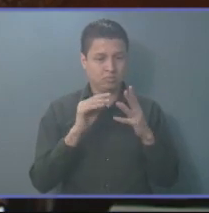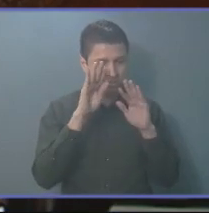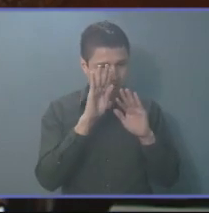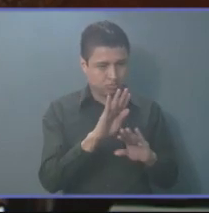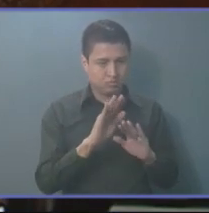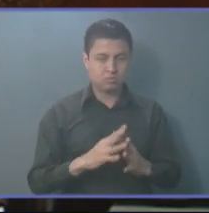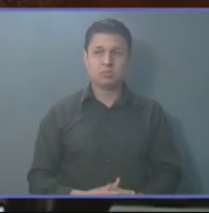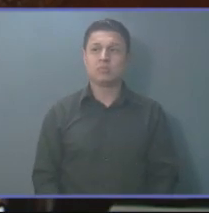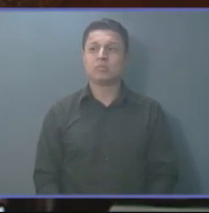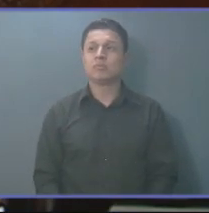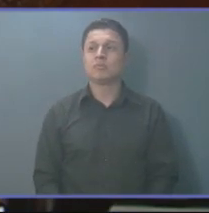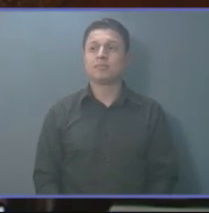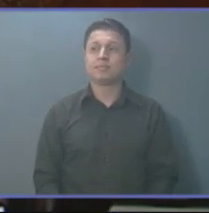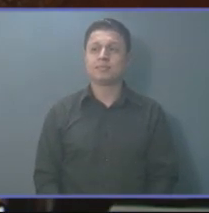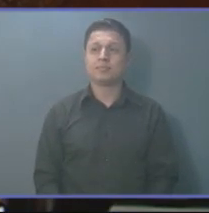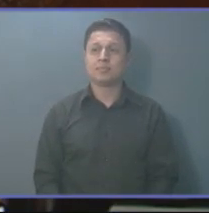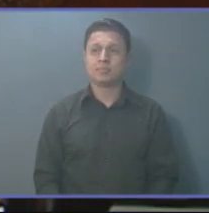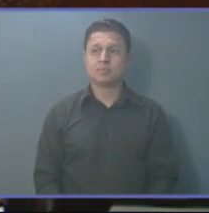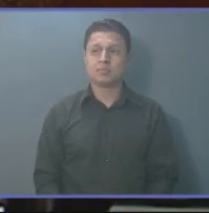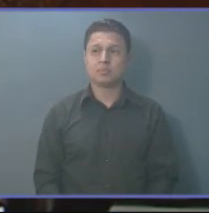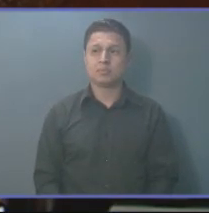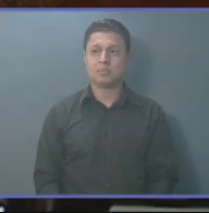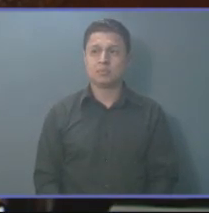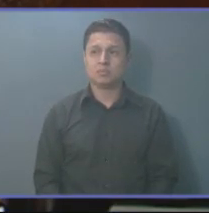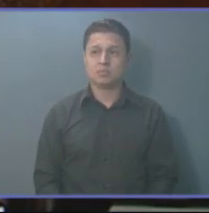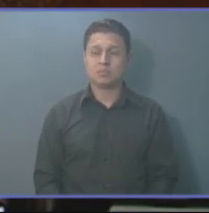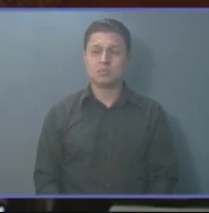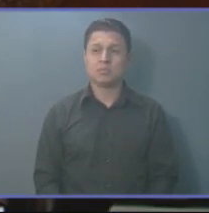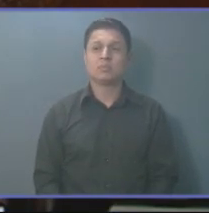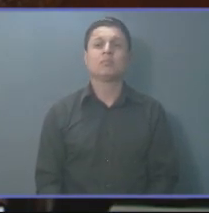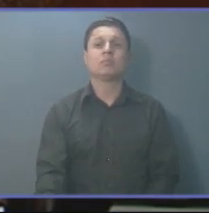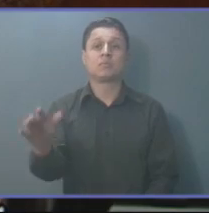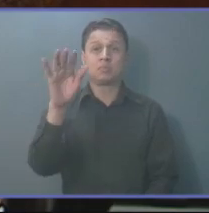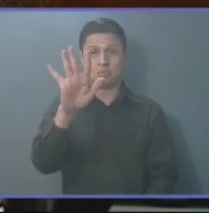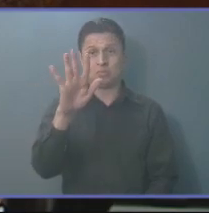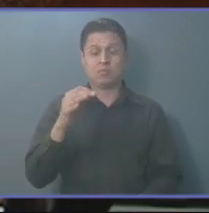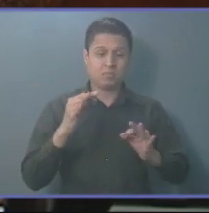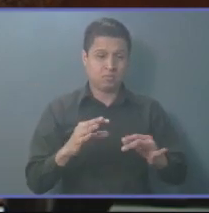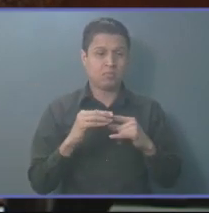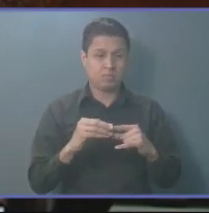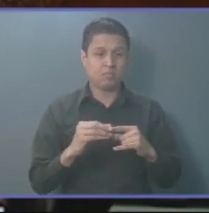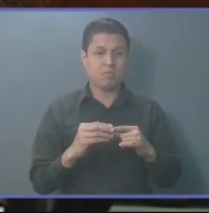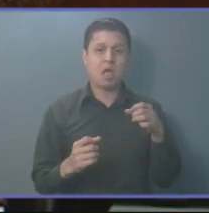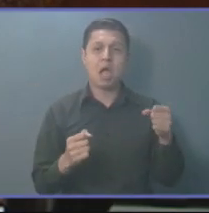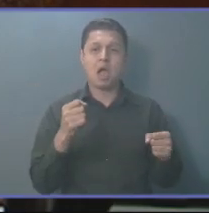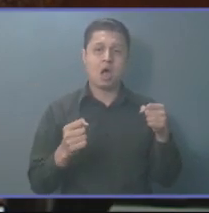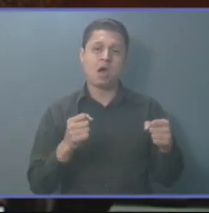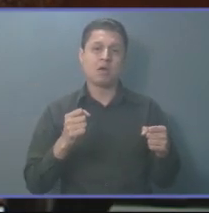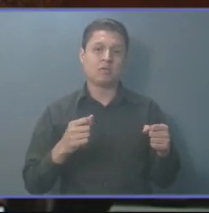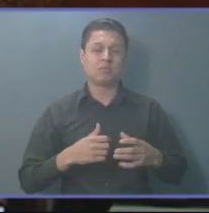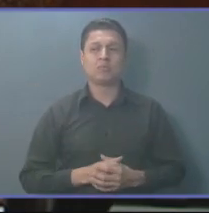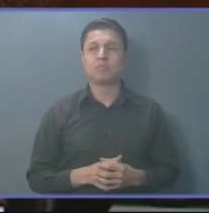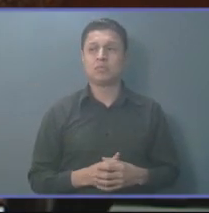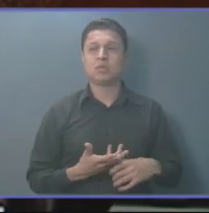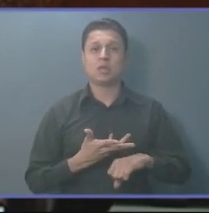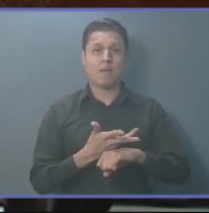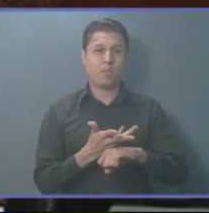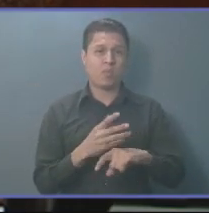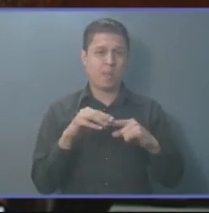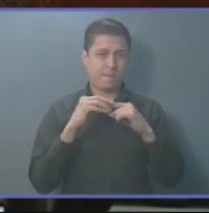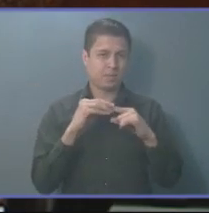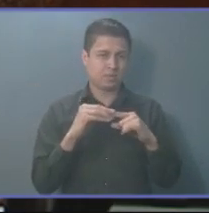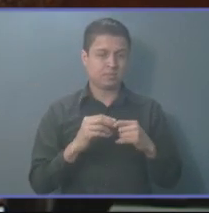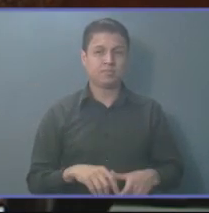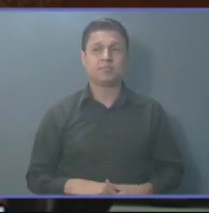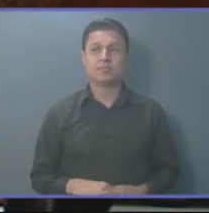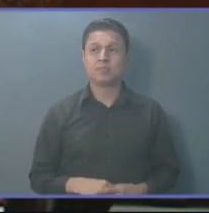respectivo. 5 romanos. Medidas especiales para vehículos livianos para el transporte selectivo de pasajeros.